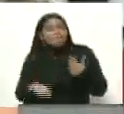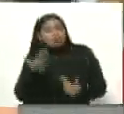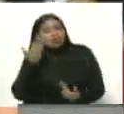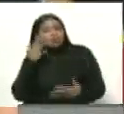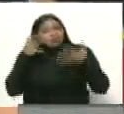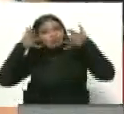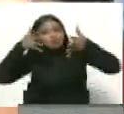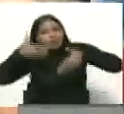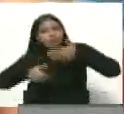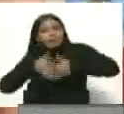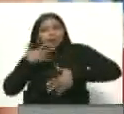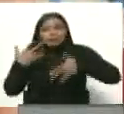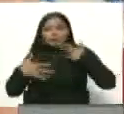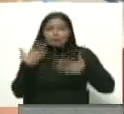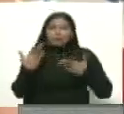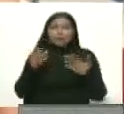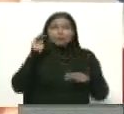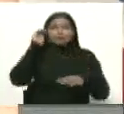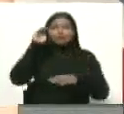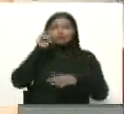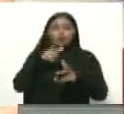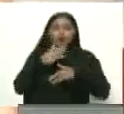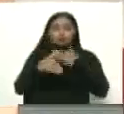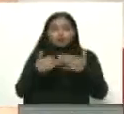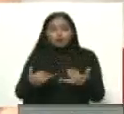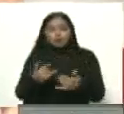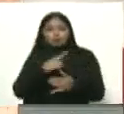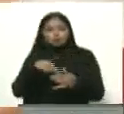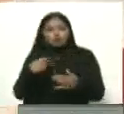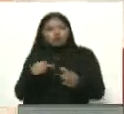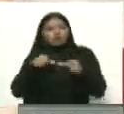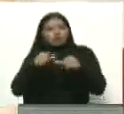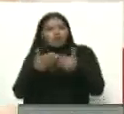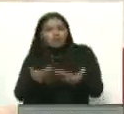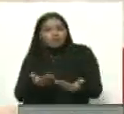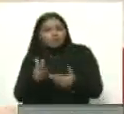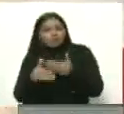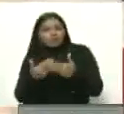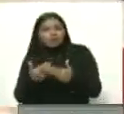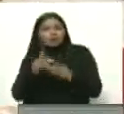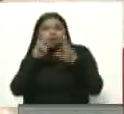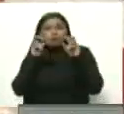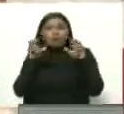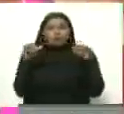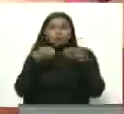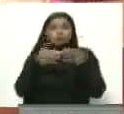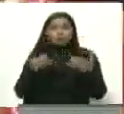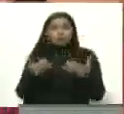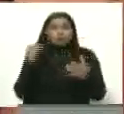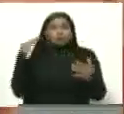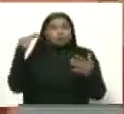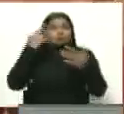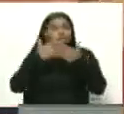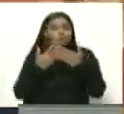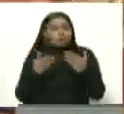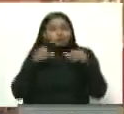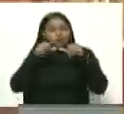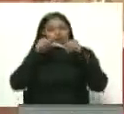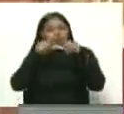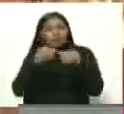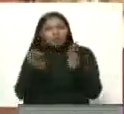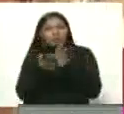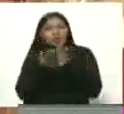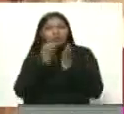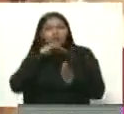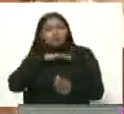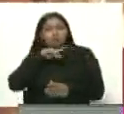fomentando este tipo de actividades para las futuras generaciones? ¿Y qué quedaría para esas nuevas generaciones que tienen seguir estudiando la historia de nuestro